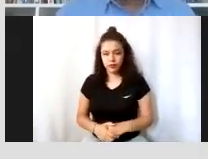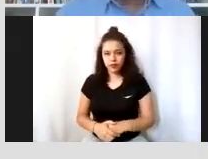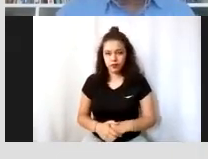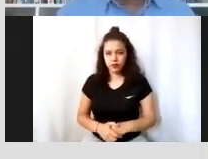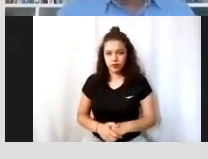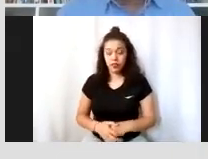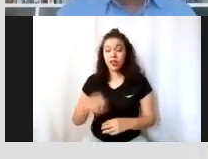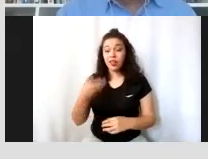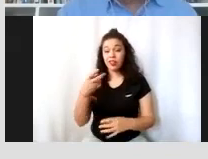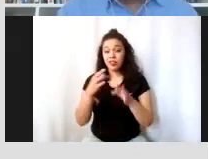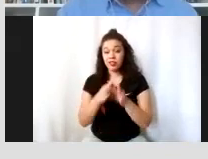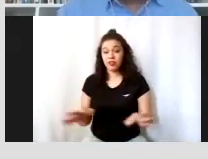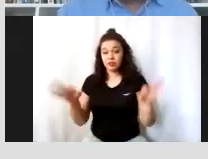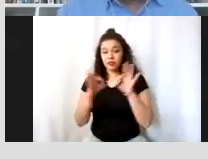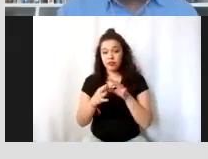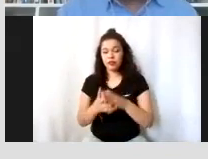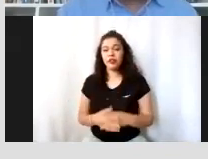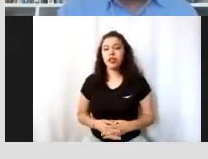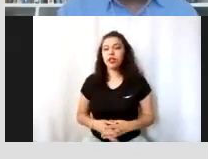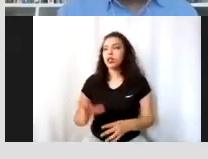Eso es muy importante. Ok.